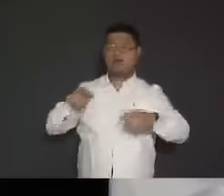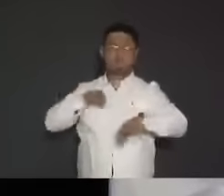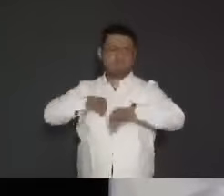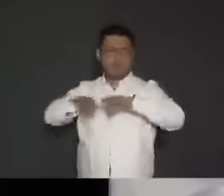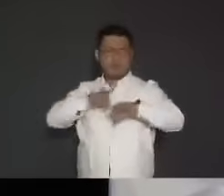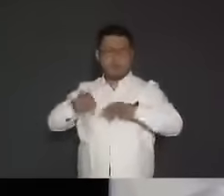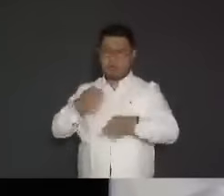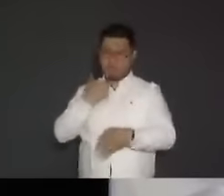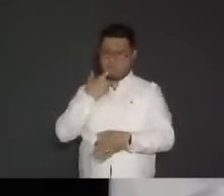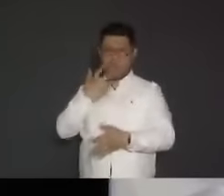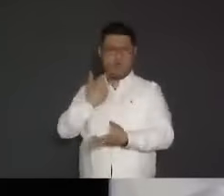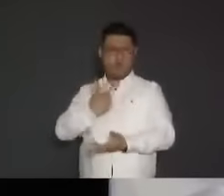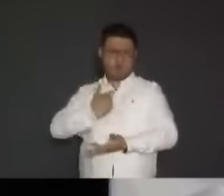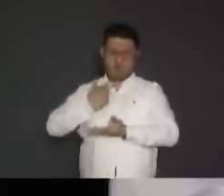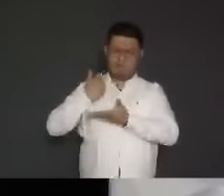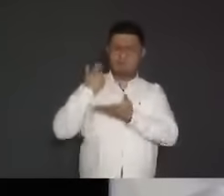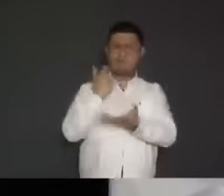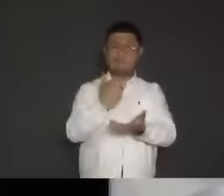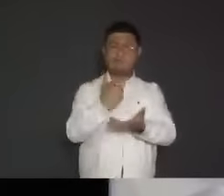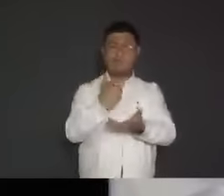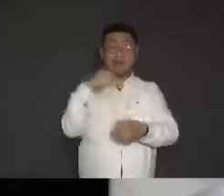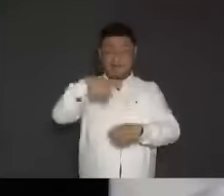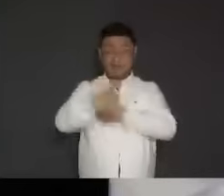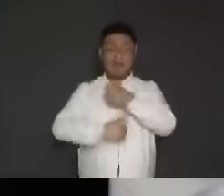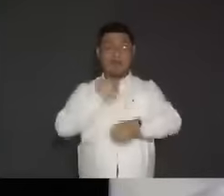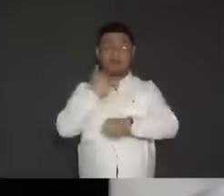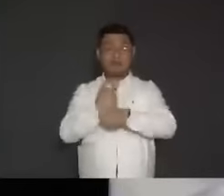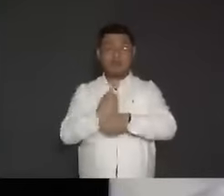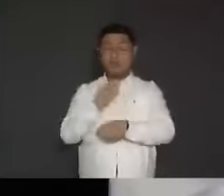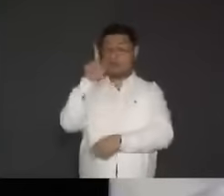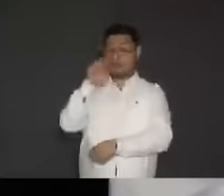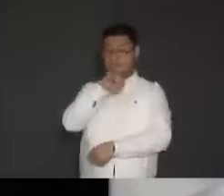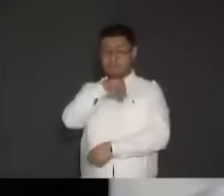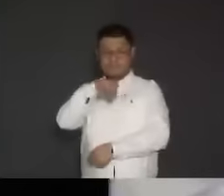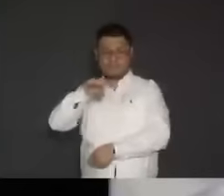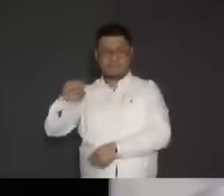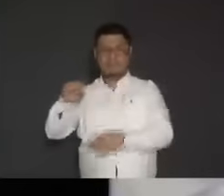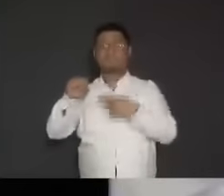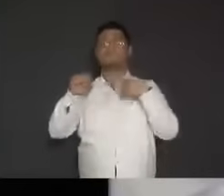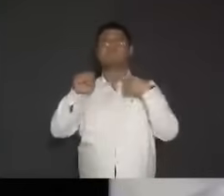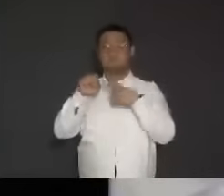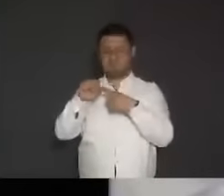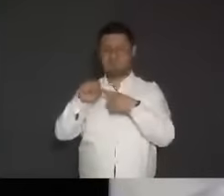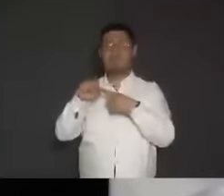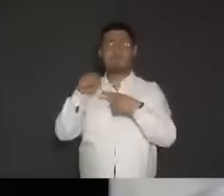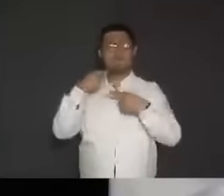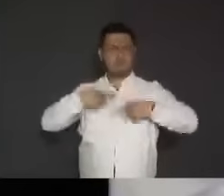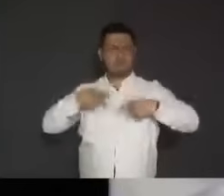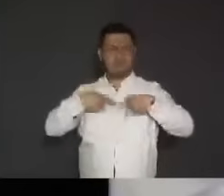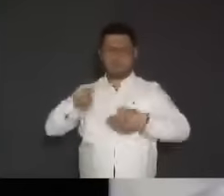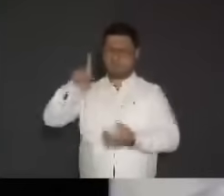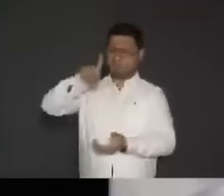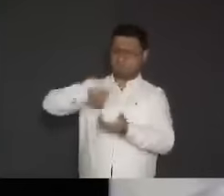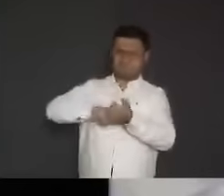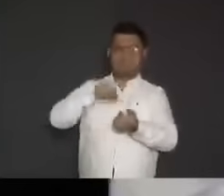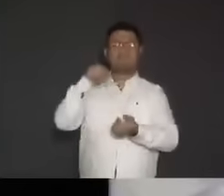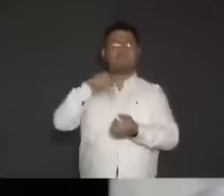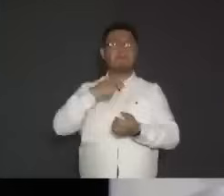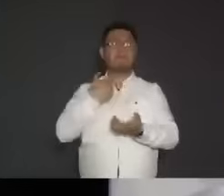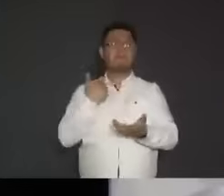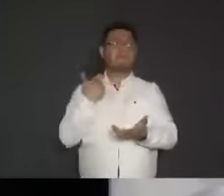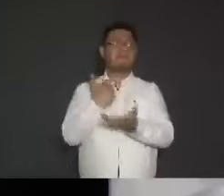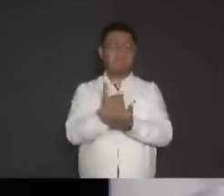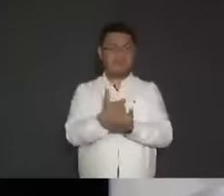mejor pagados. Este año se batió el récord en el IMSS, en el Seguro Social, de personas contratadas en la historia de